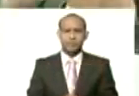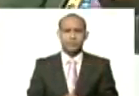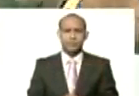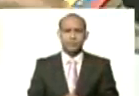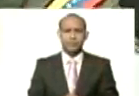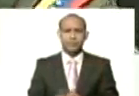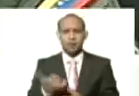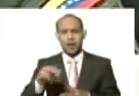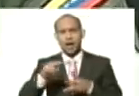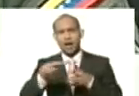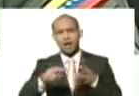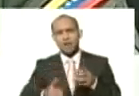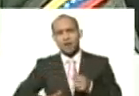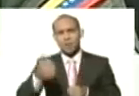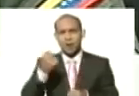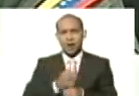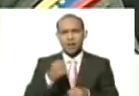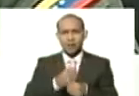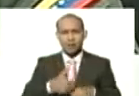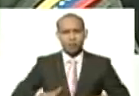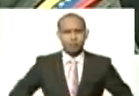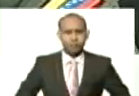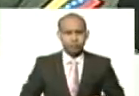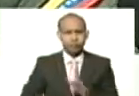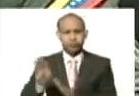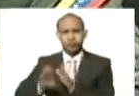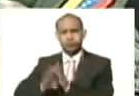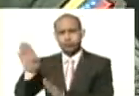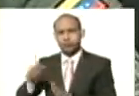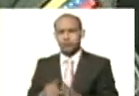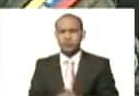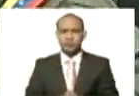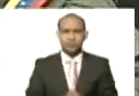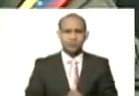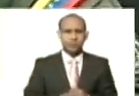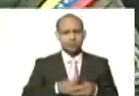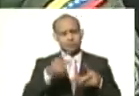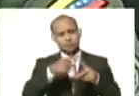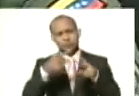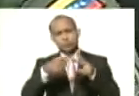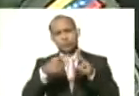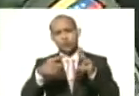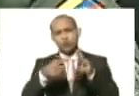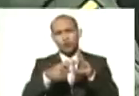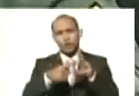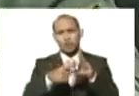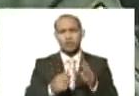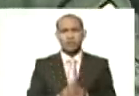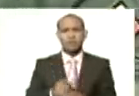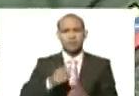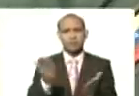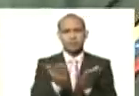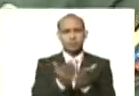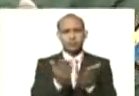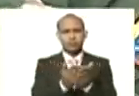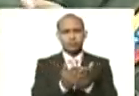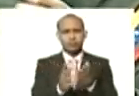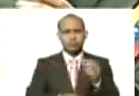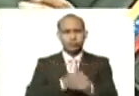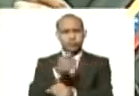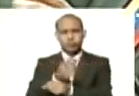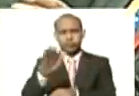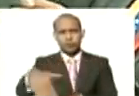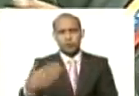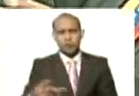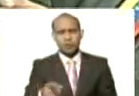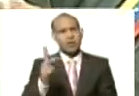tenemos un nivel más operativo, que sin duda es en el IESOFAN, y tenemos el nivel táctico a nivel de las escuelas de posgrado. Para nosotros